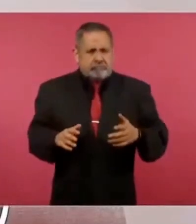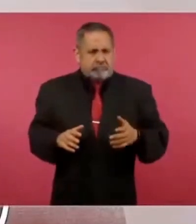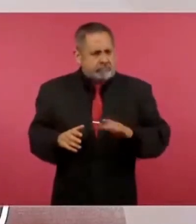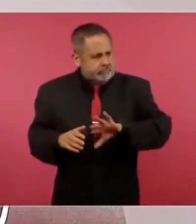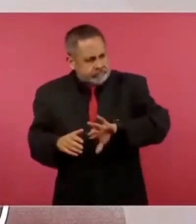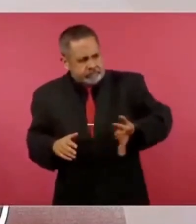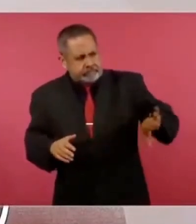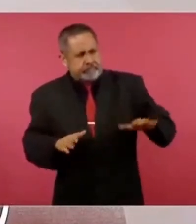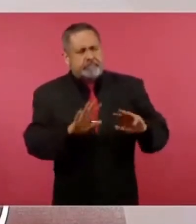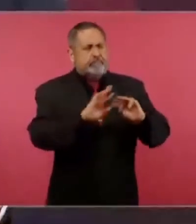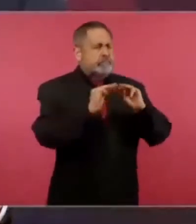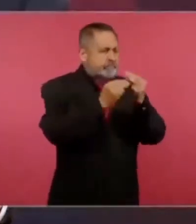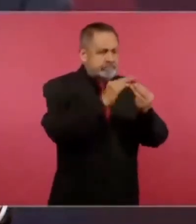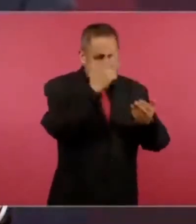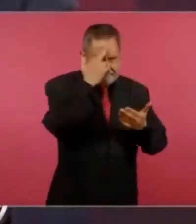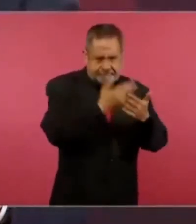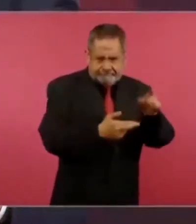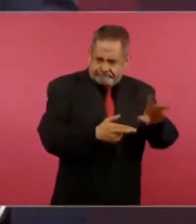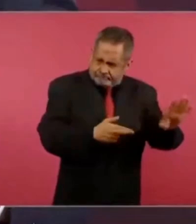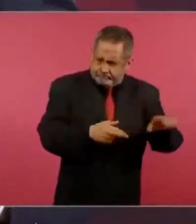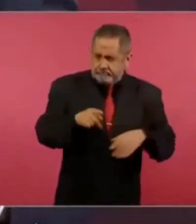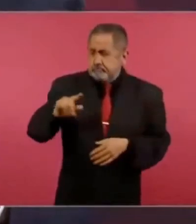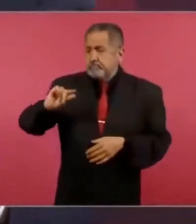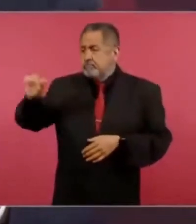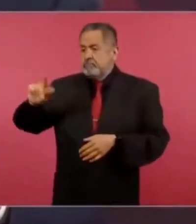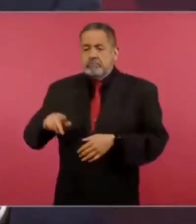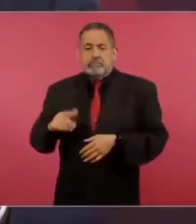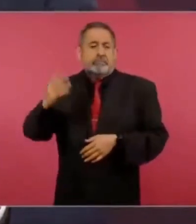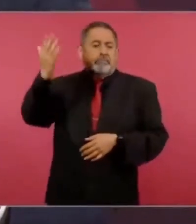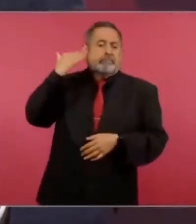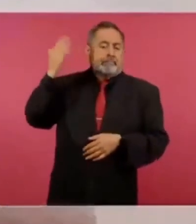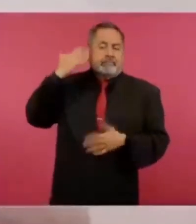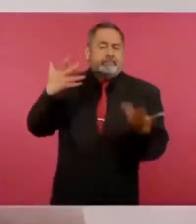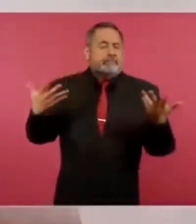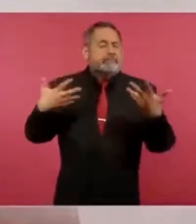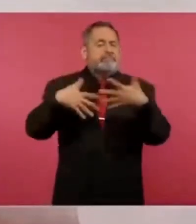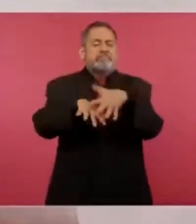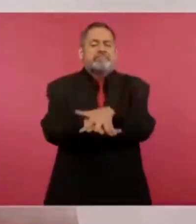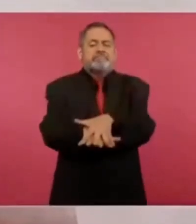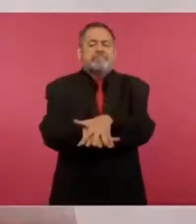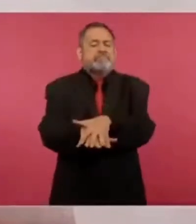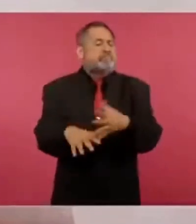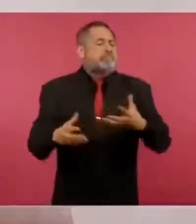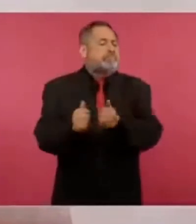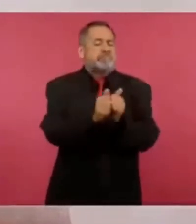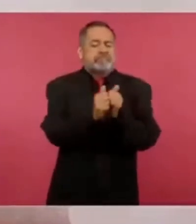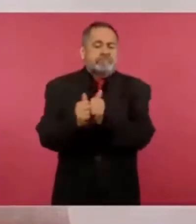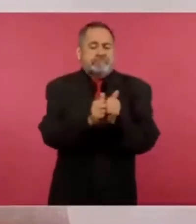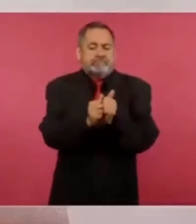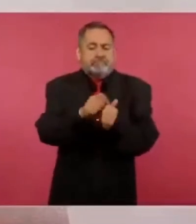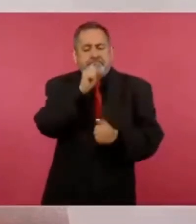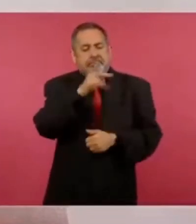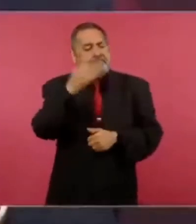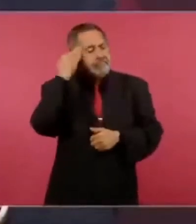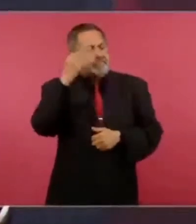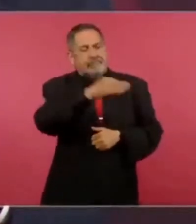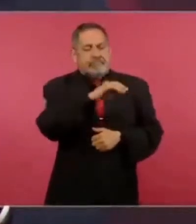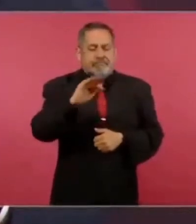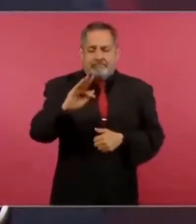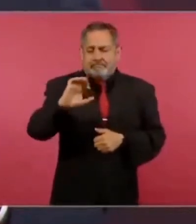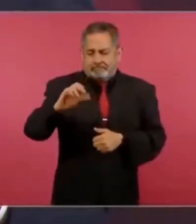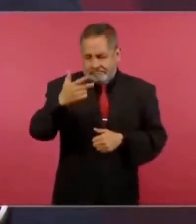De un lado la delincuencia, de otro lado la autoridad, porque cuando es lo mismo, como en el tiempo de Calderón, que